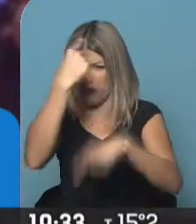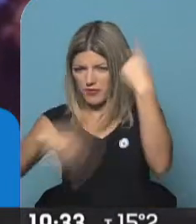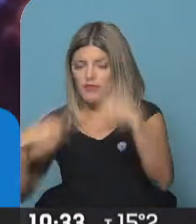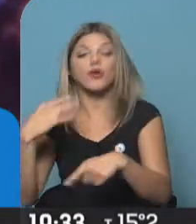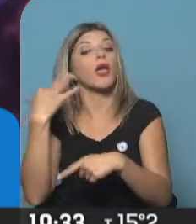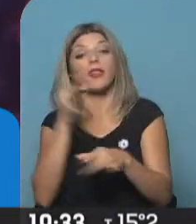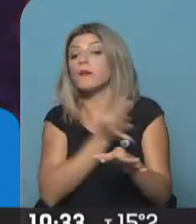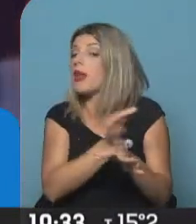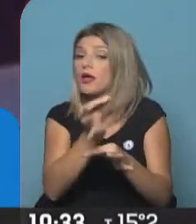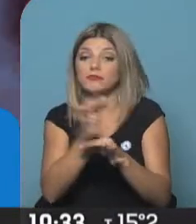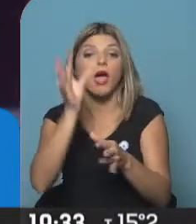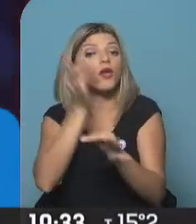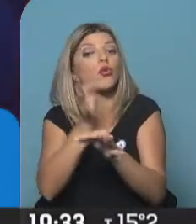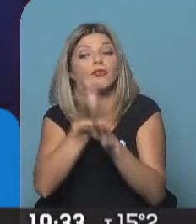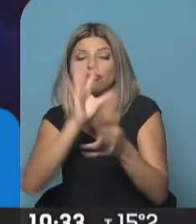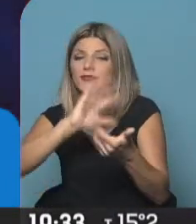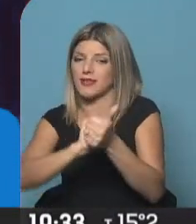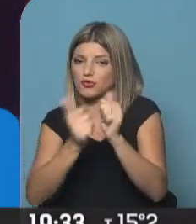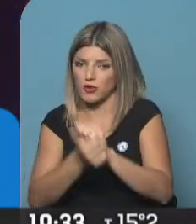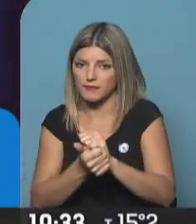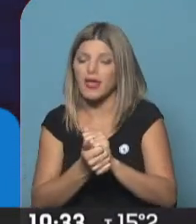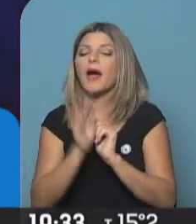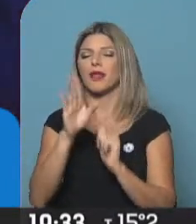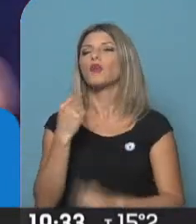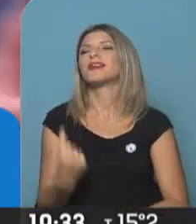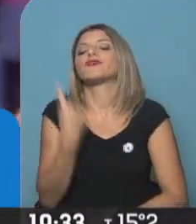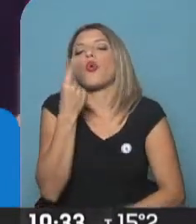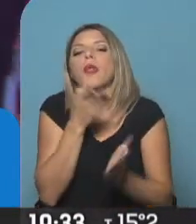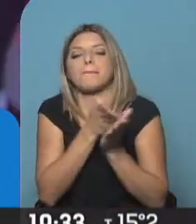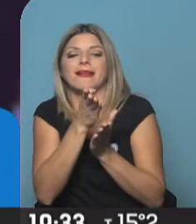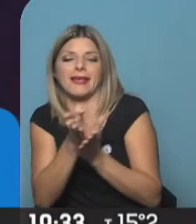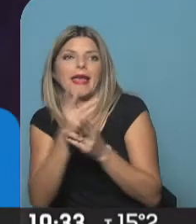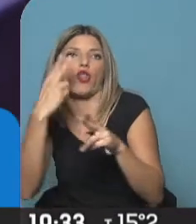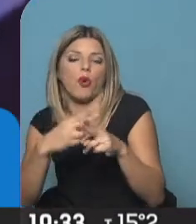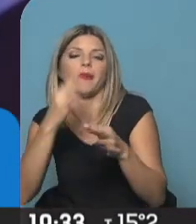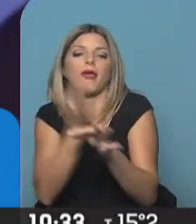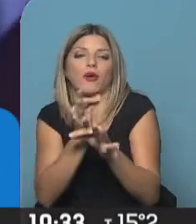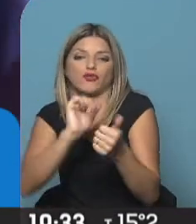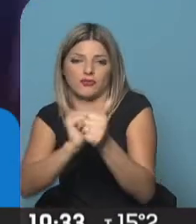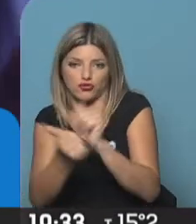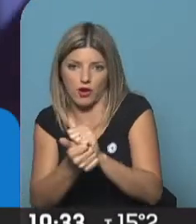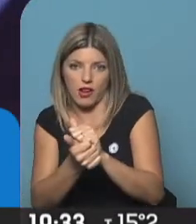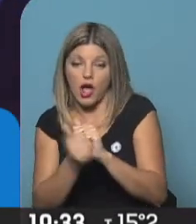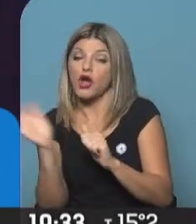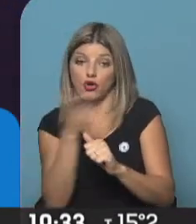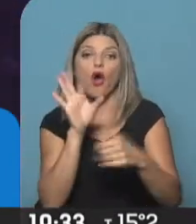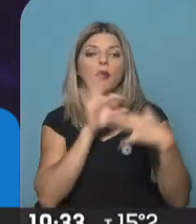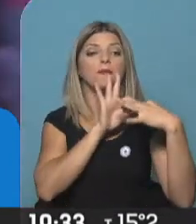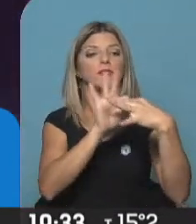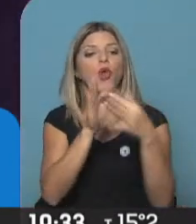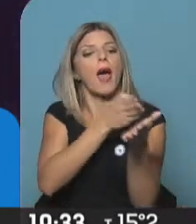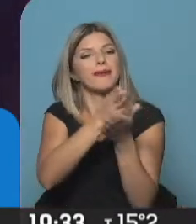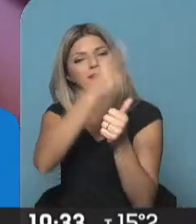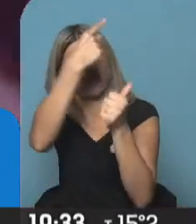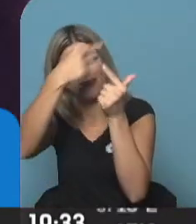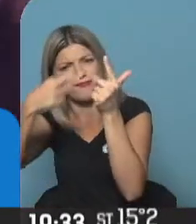educación sexual es decir la educación sexual no es una materia en sí misma sino que sea transversal a todas las materias pero nosotros en esta resolución establecemos